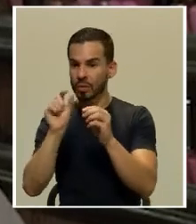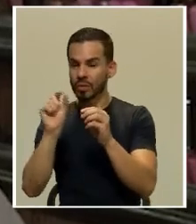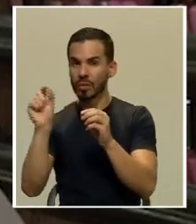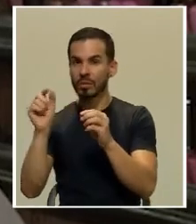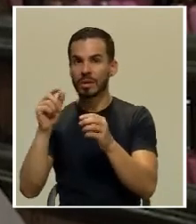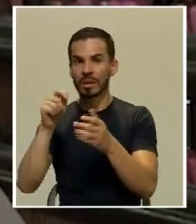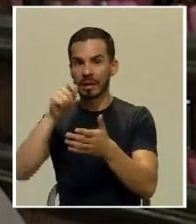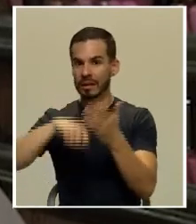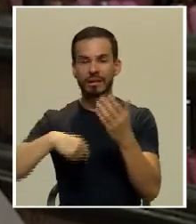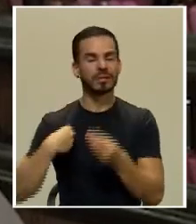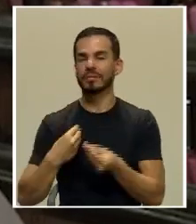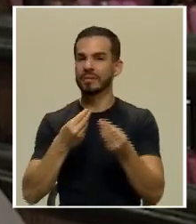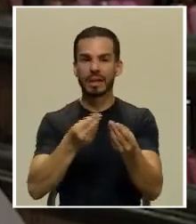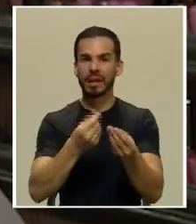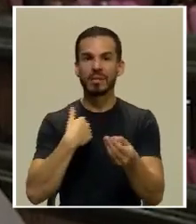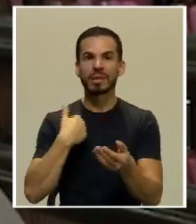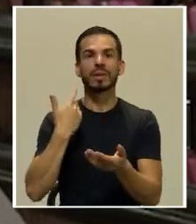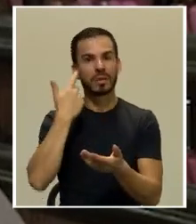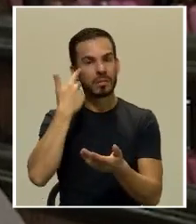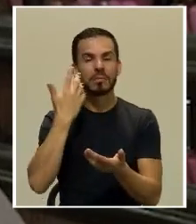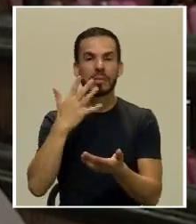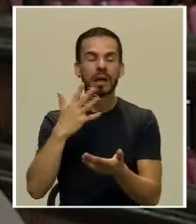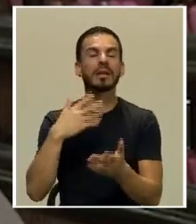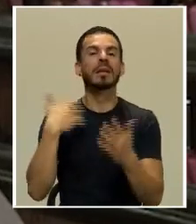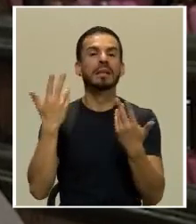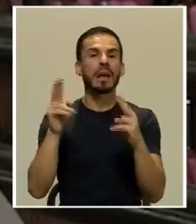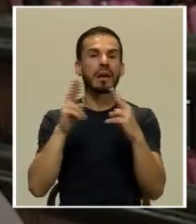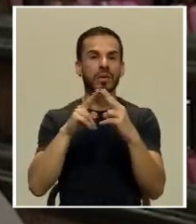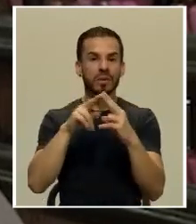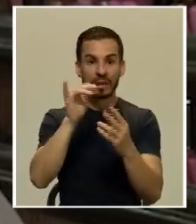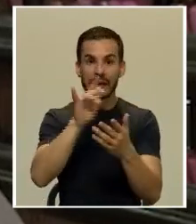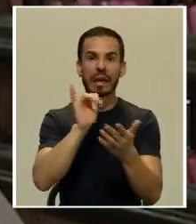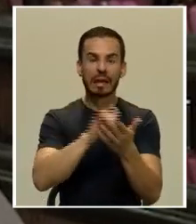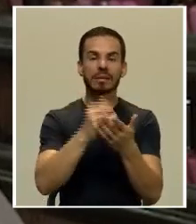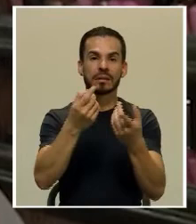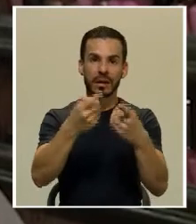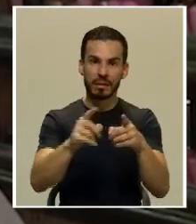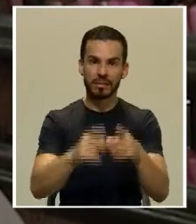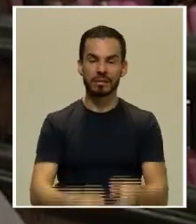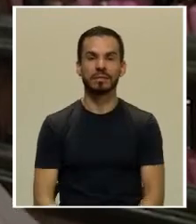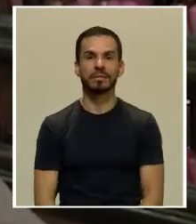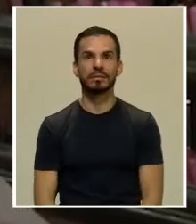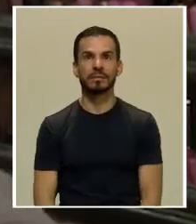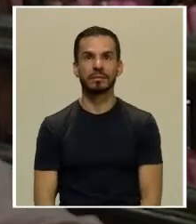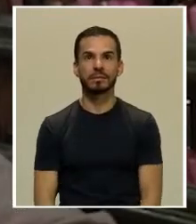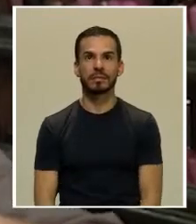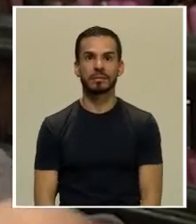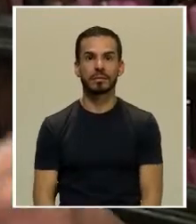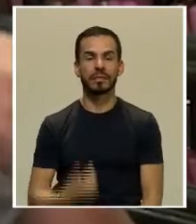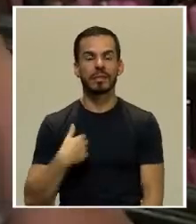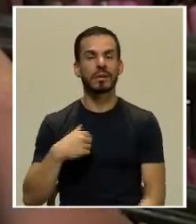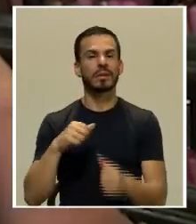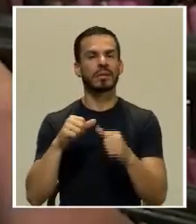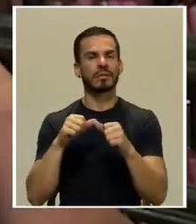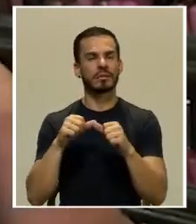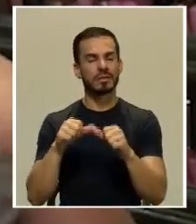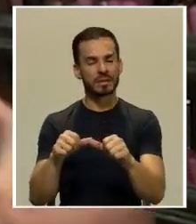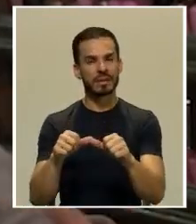yo jamás se los iba a dar, porque ya yo más o menos tenía conocimiento de que eso estaba sucediendo. Y me